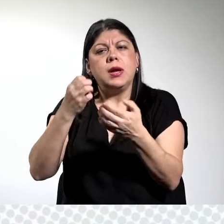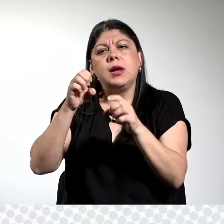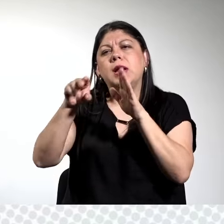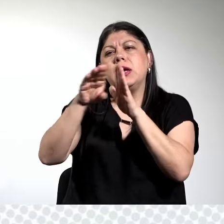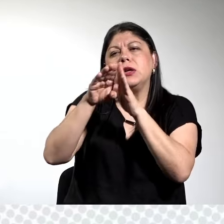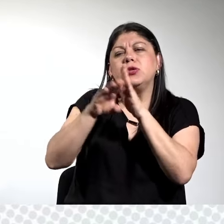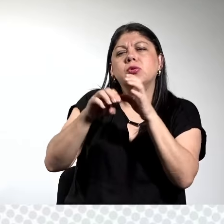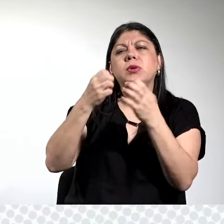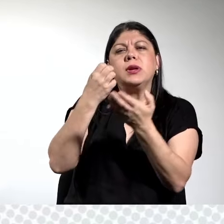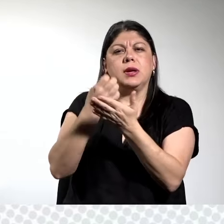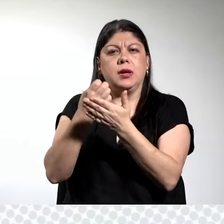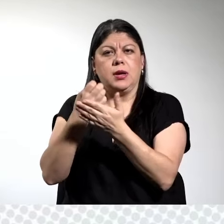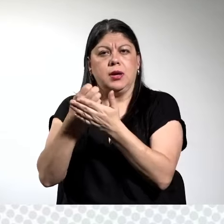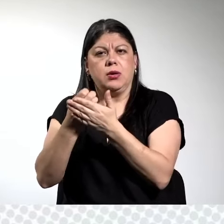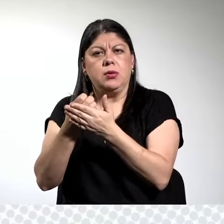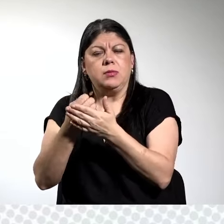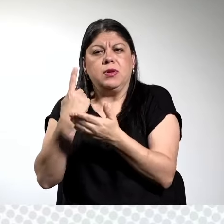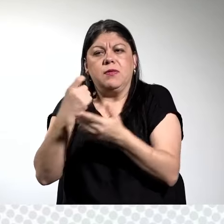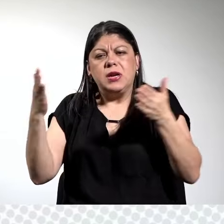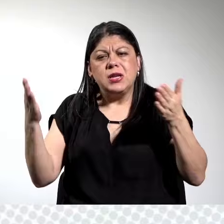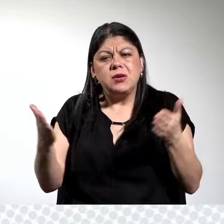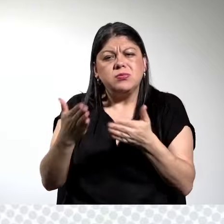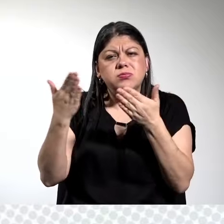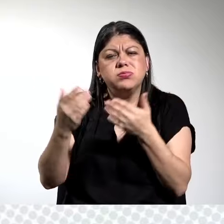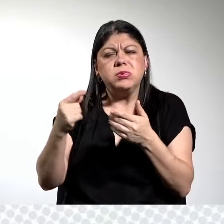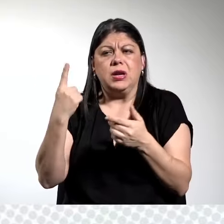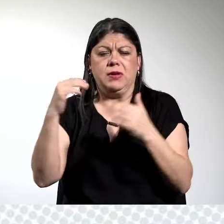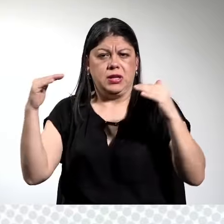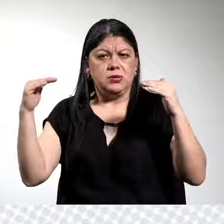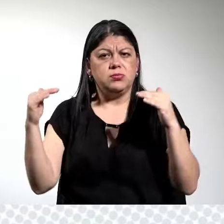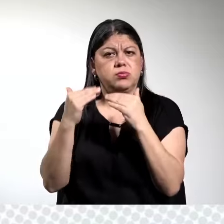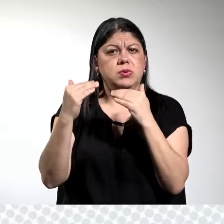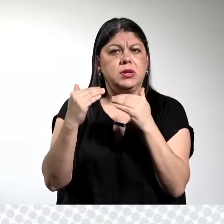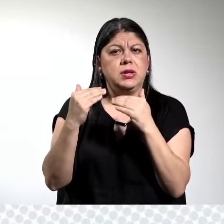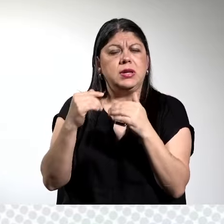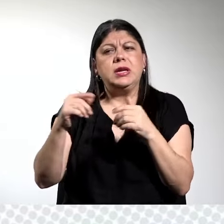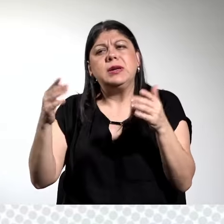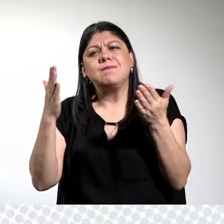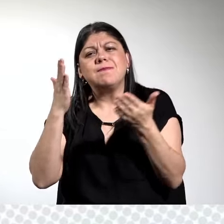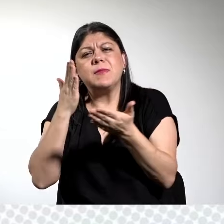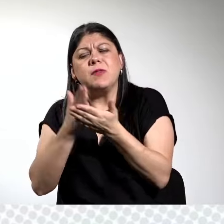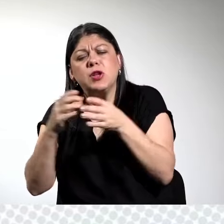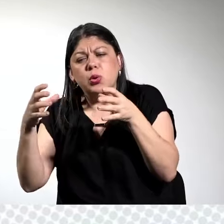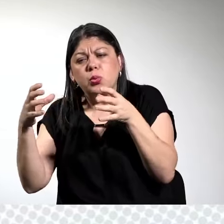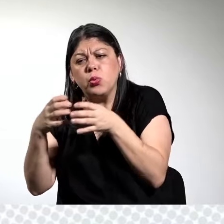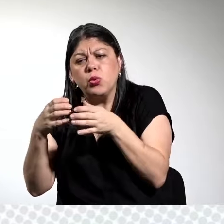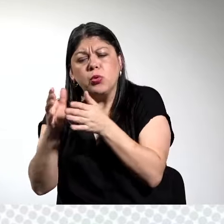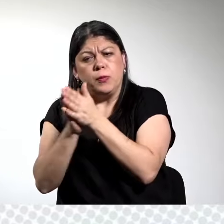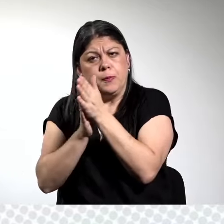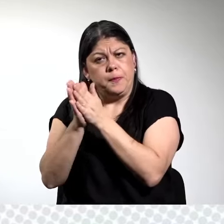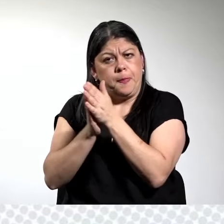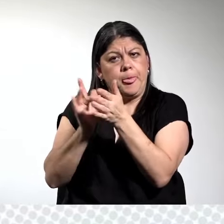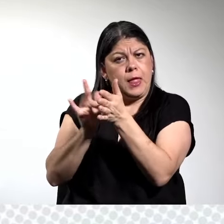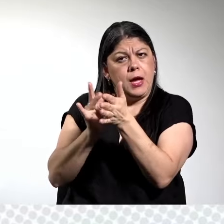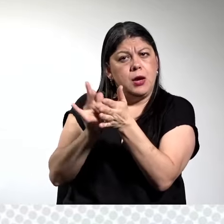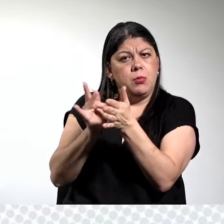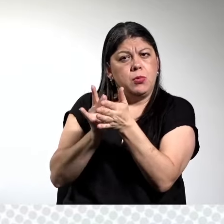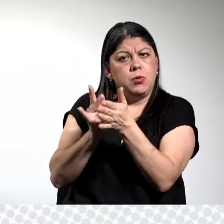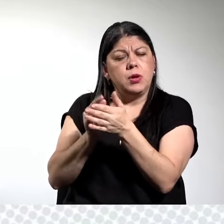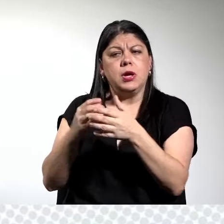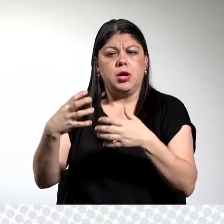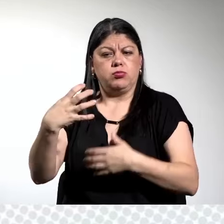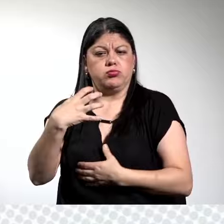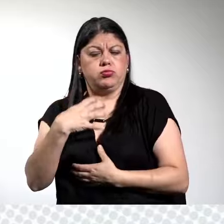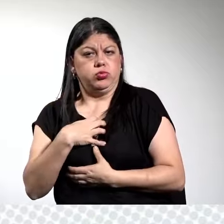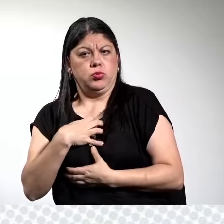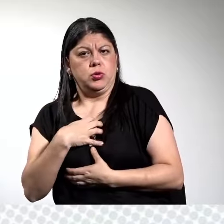Un sistema económico que se nutre de la explotación, que se nutre de la desigualdad y que se nutre de que un grupito pequeño de gente aproveche y se apropie de la